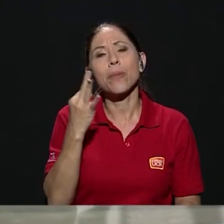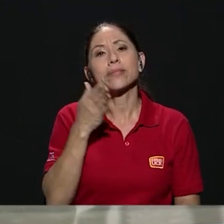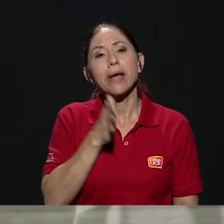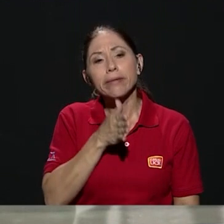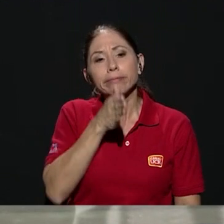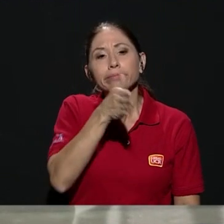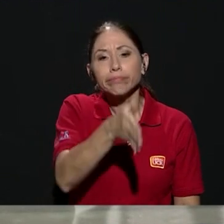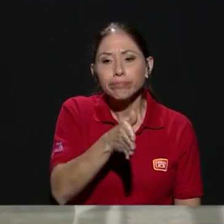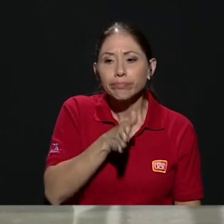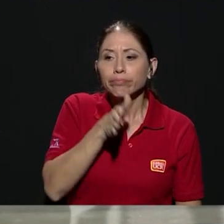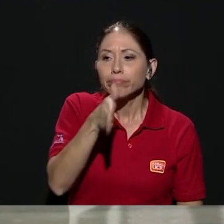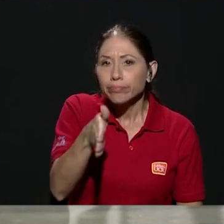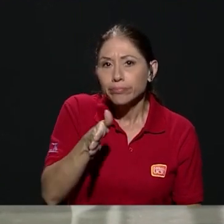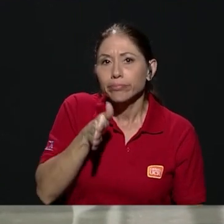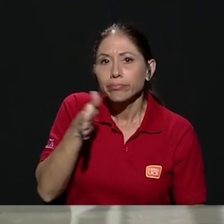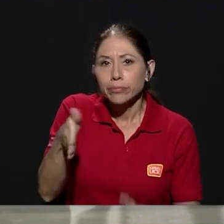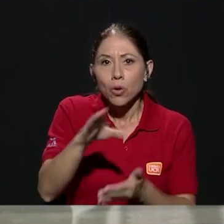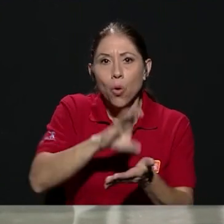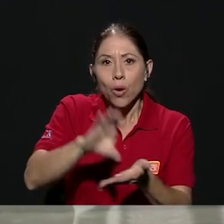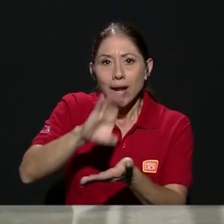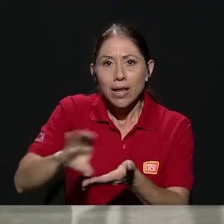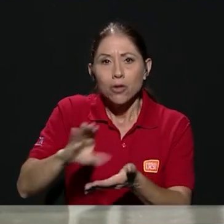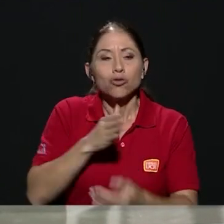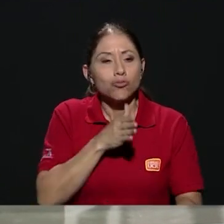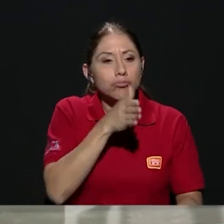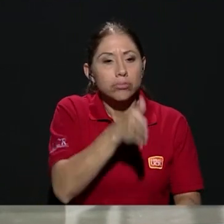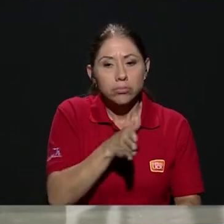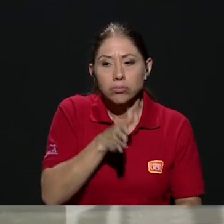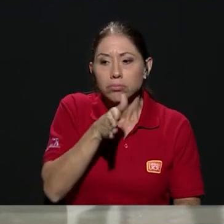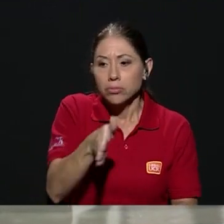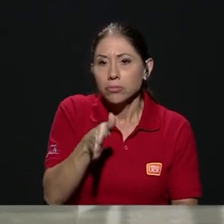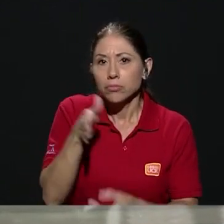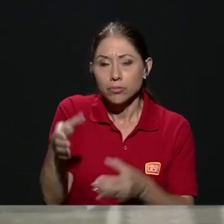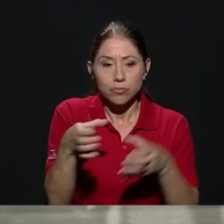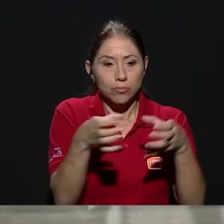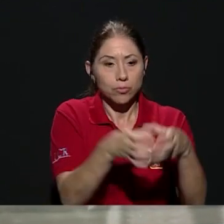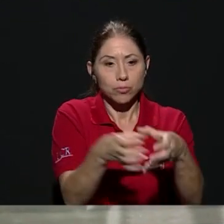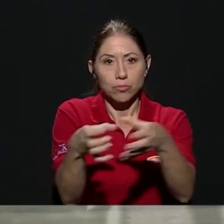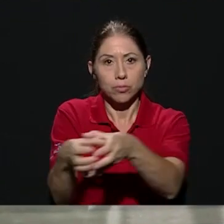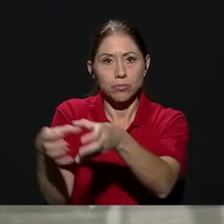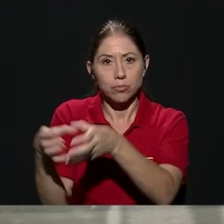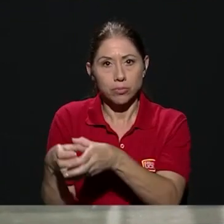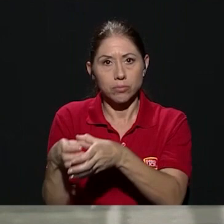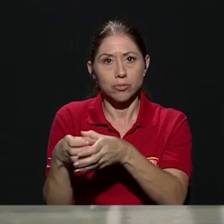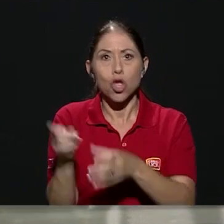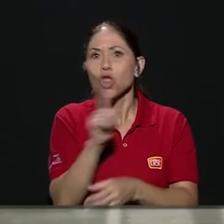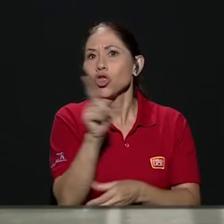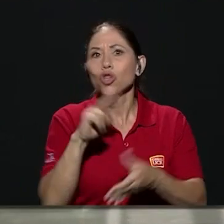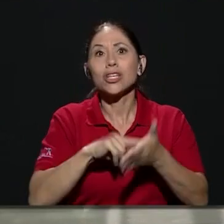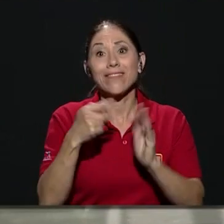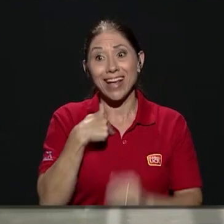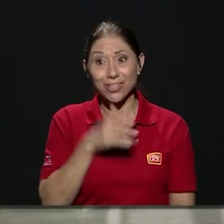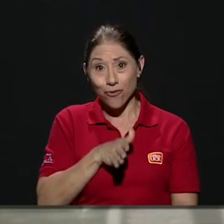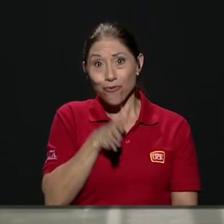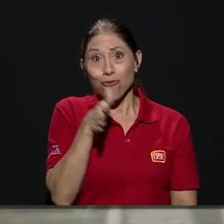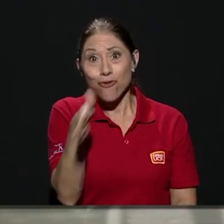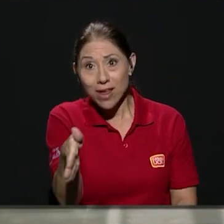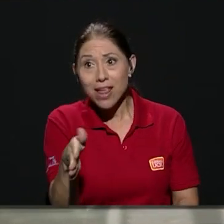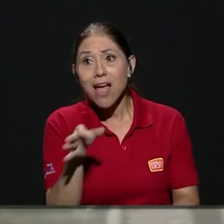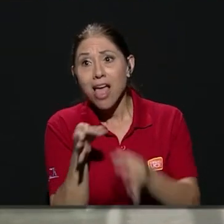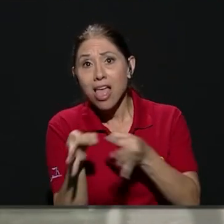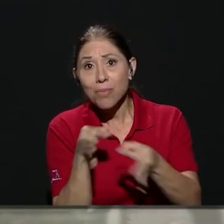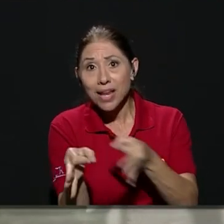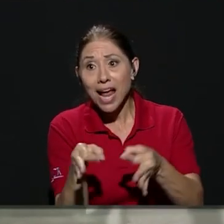colegios, a las poblaciones, que no necesariamente significa que la otra persona te está comprendiendo lo que